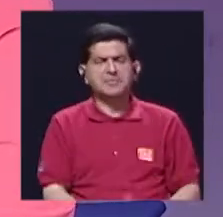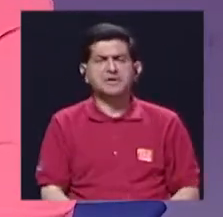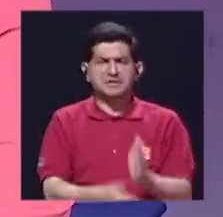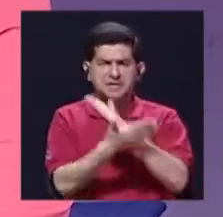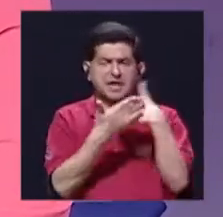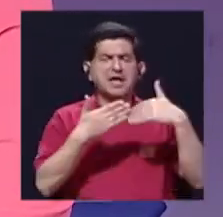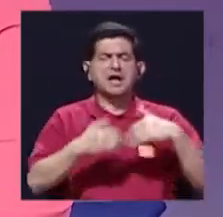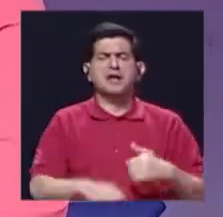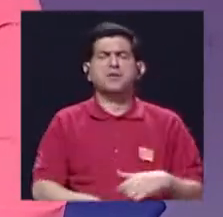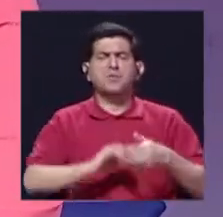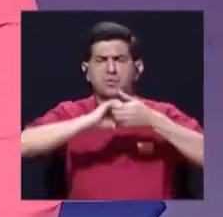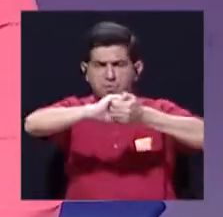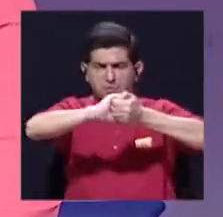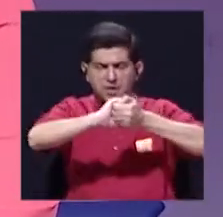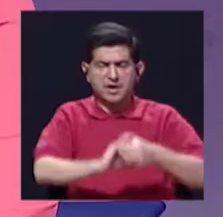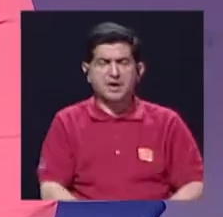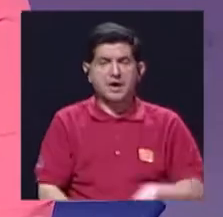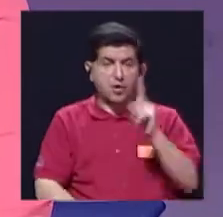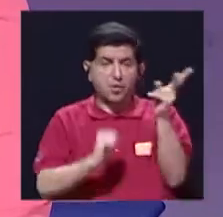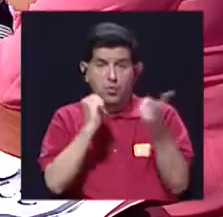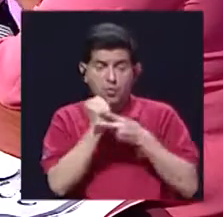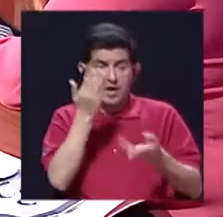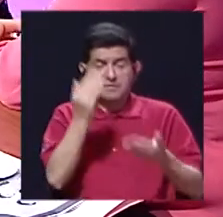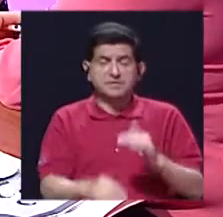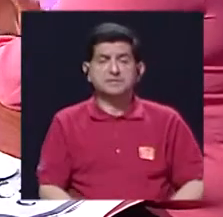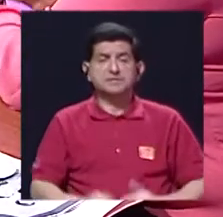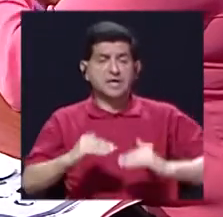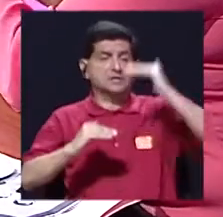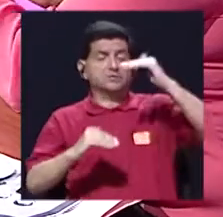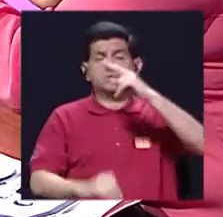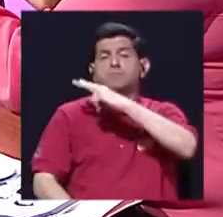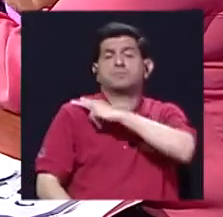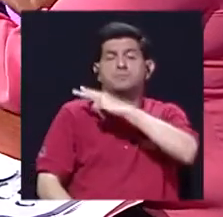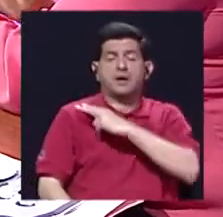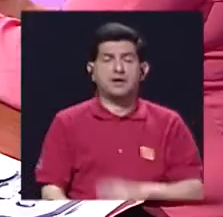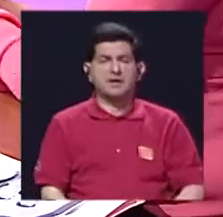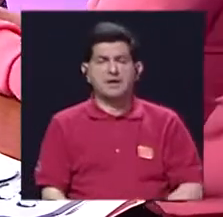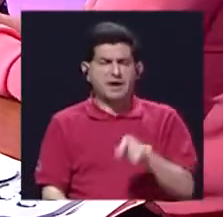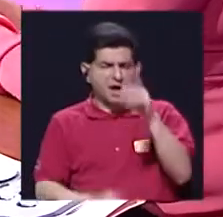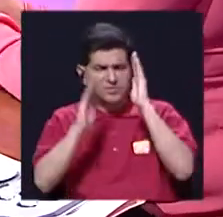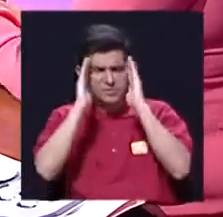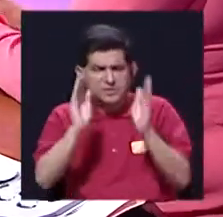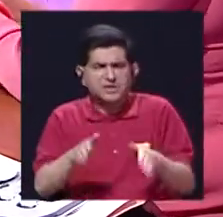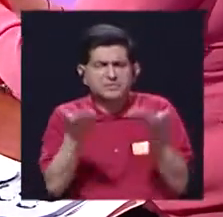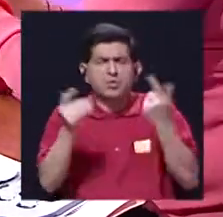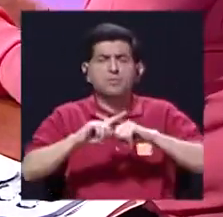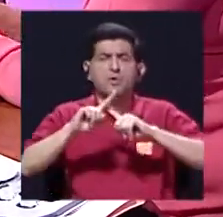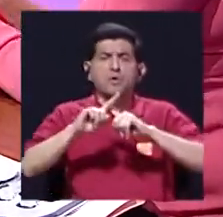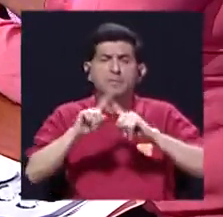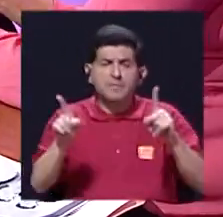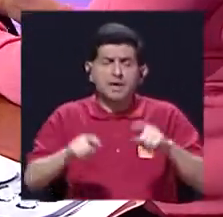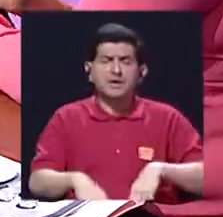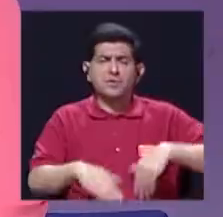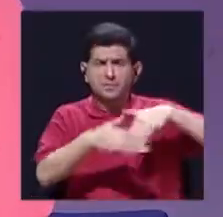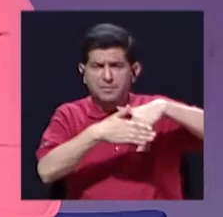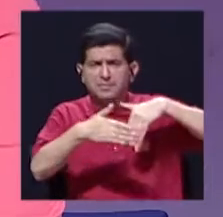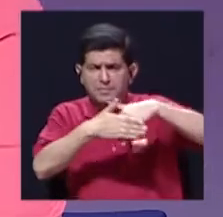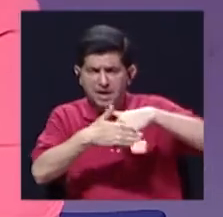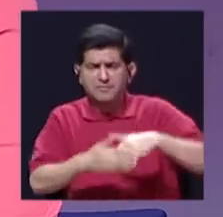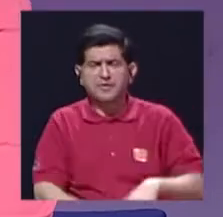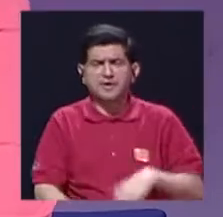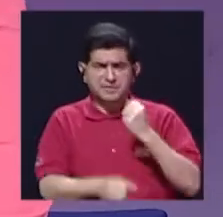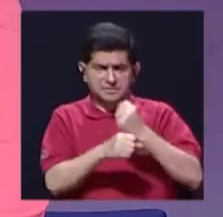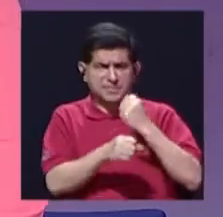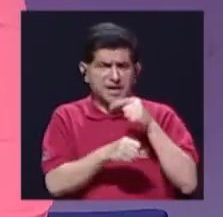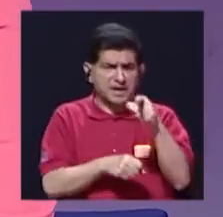algunas cooperativas. ¿Alguna vez han tenido el máximo puesto? ¿Cómo las han tratado o qué dificultades han tenido para estar en